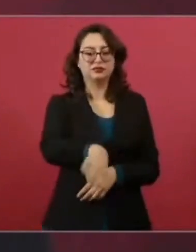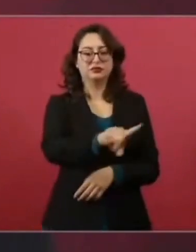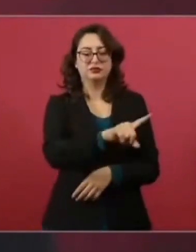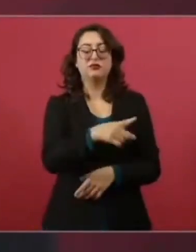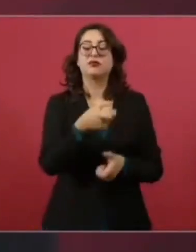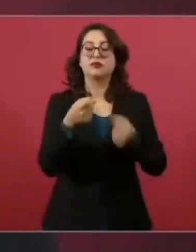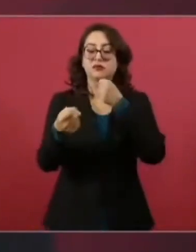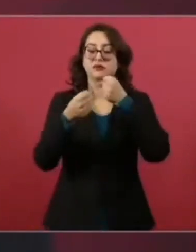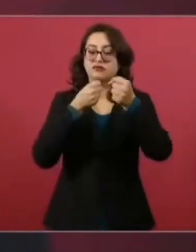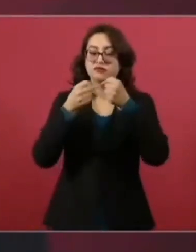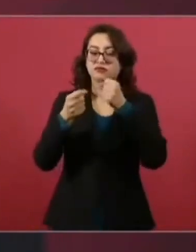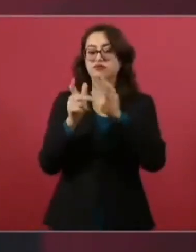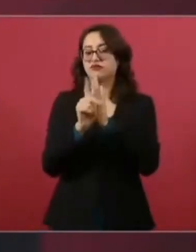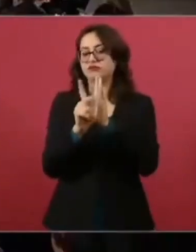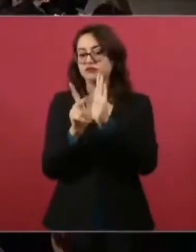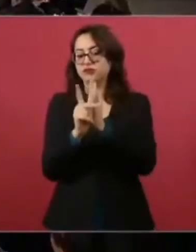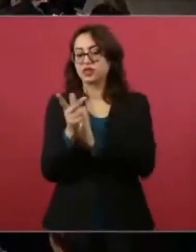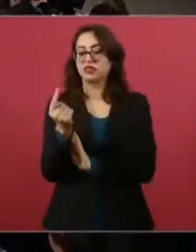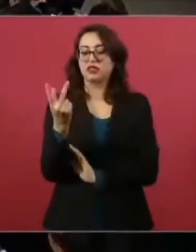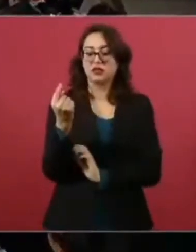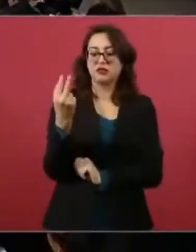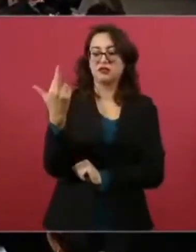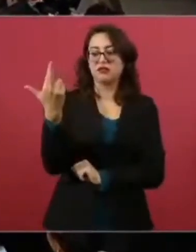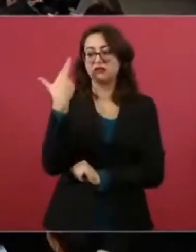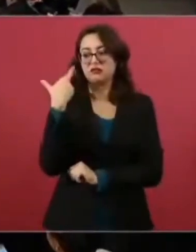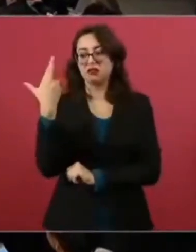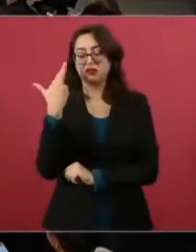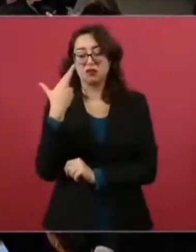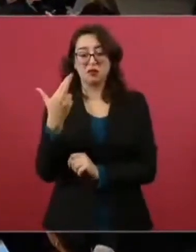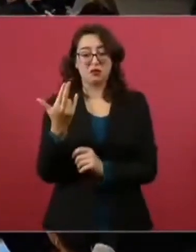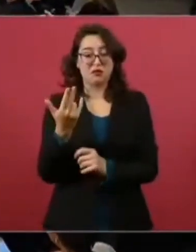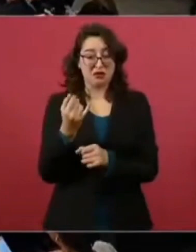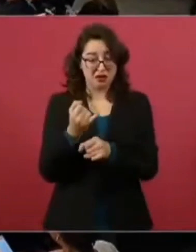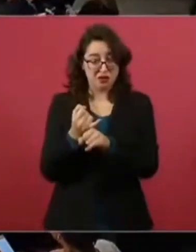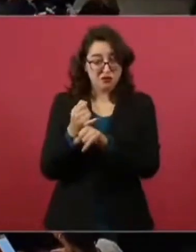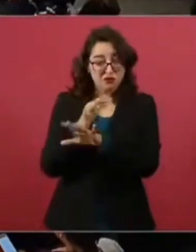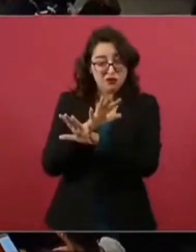manipulación, con honrosas excepciones.